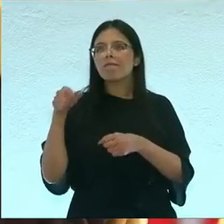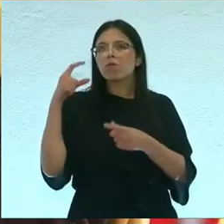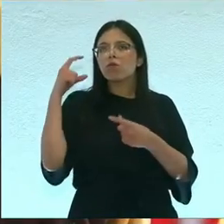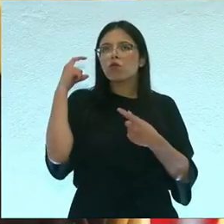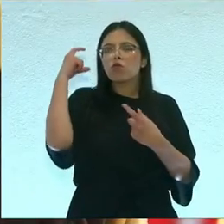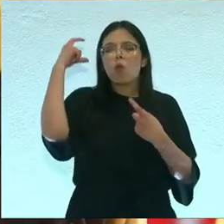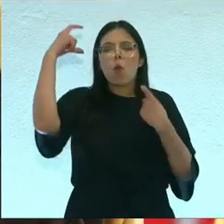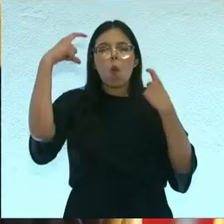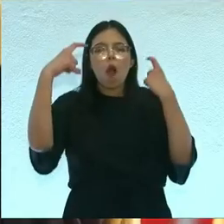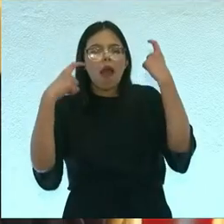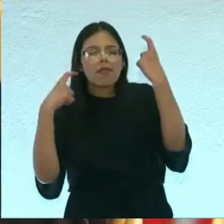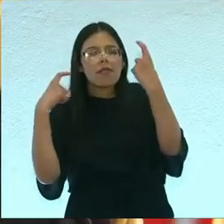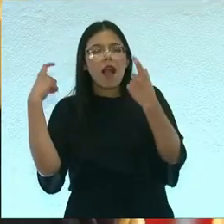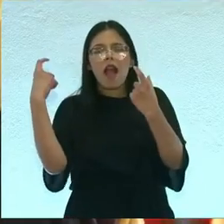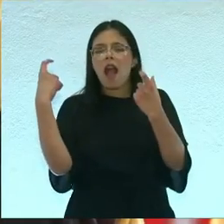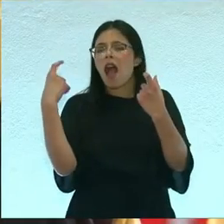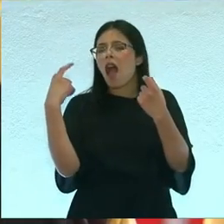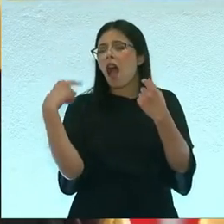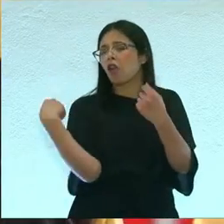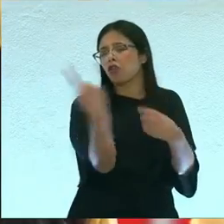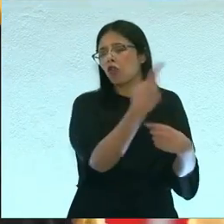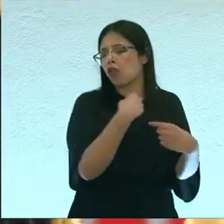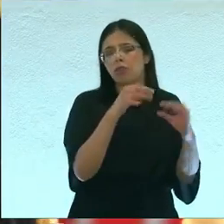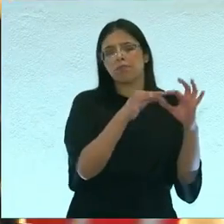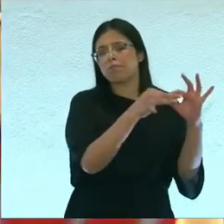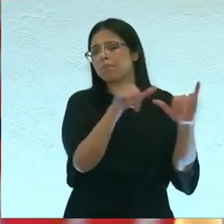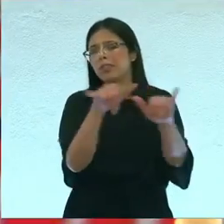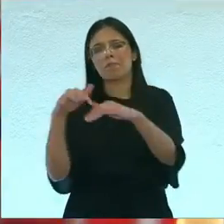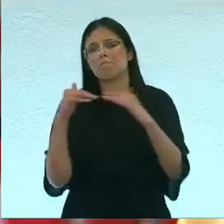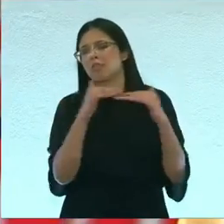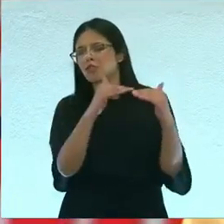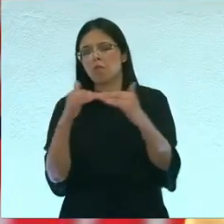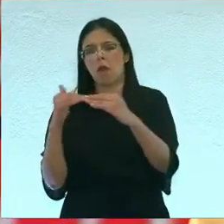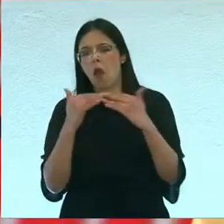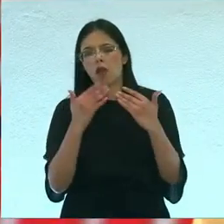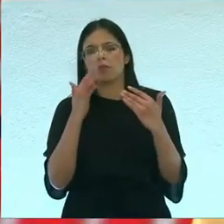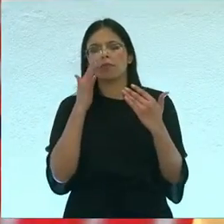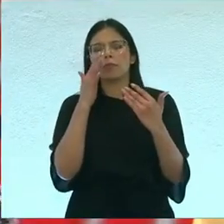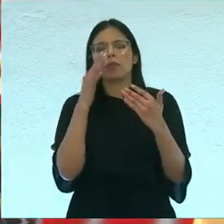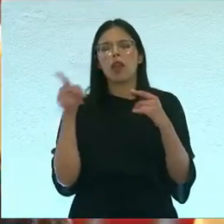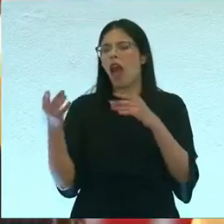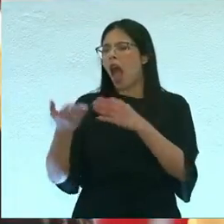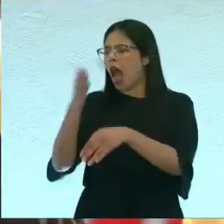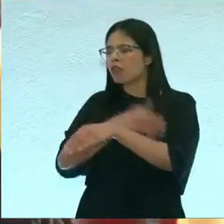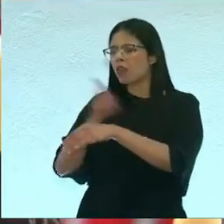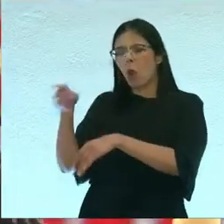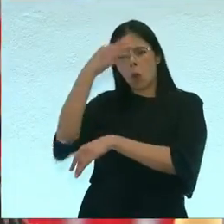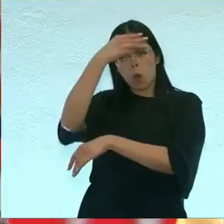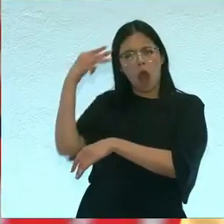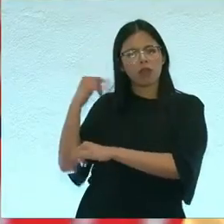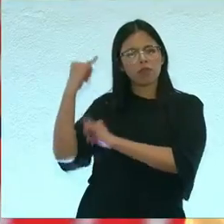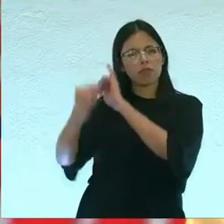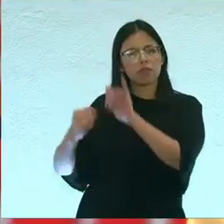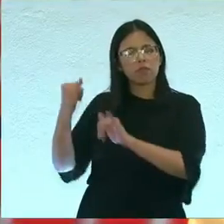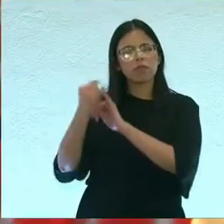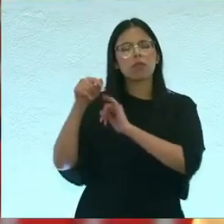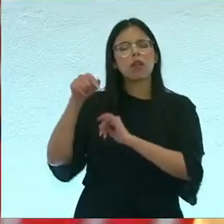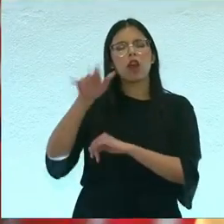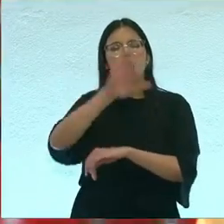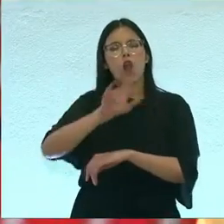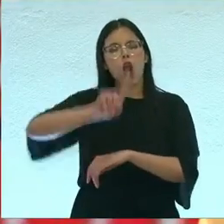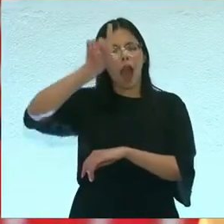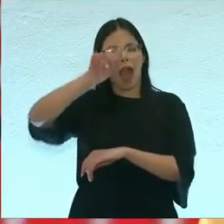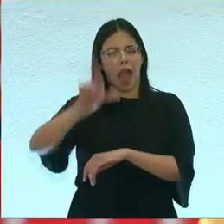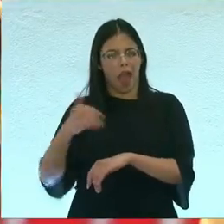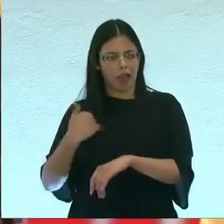con lo que soñamos todos guado recién decía algunos plantean que el norte argentino es inviable